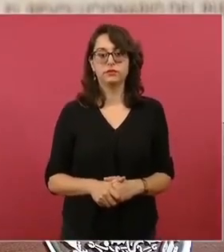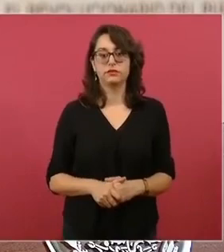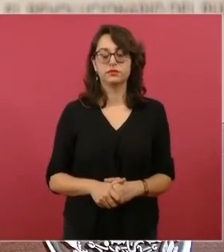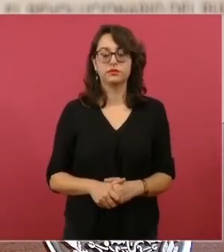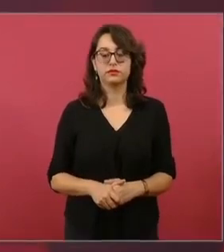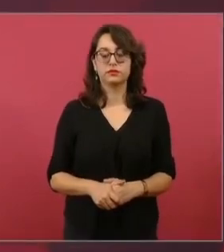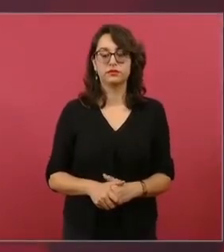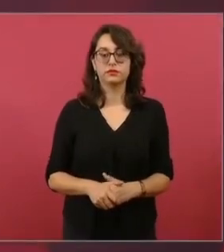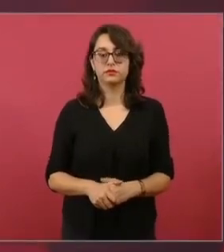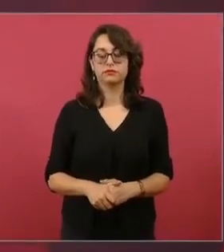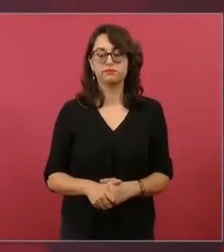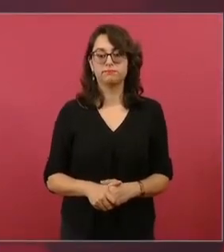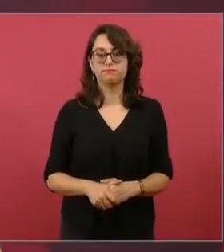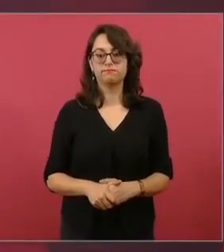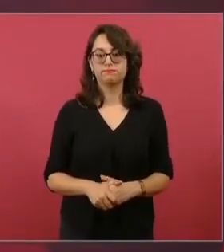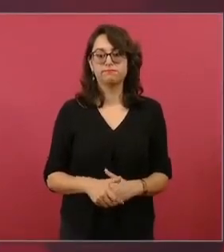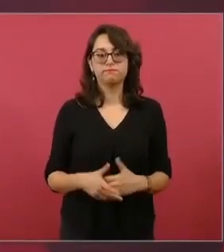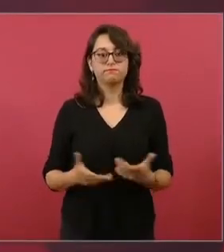cómo